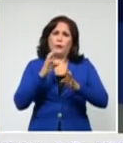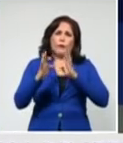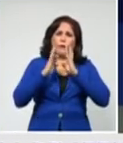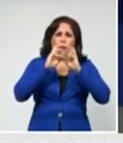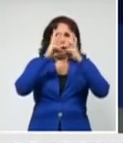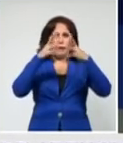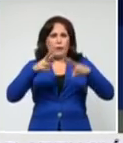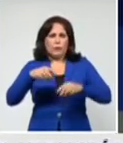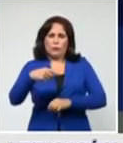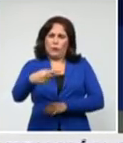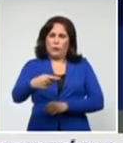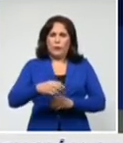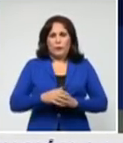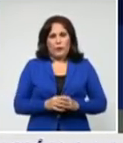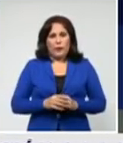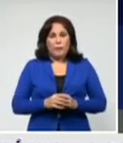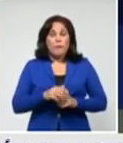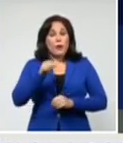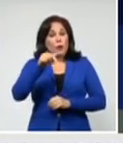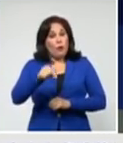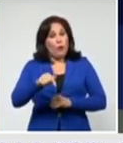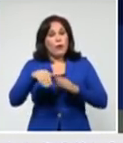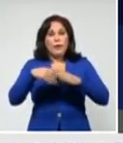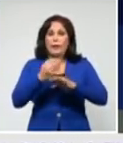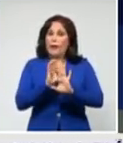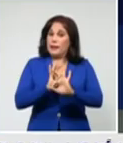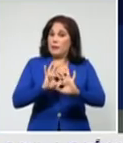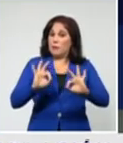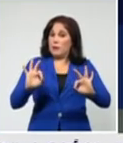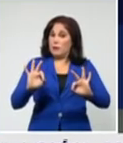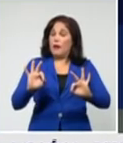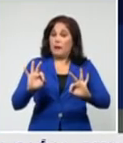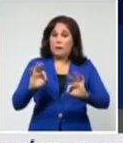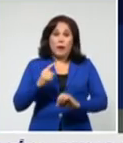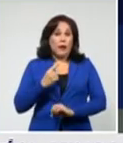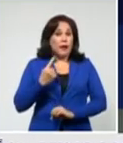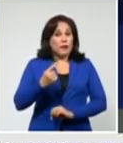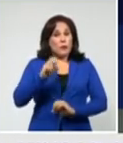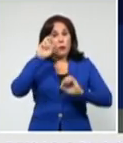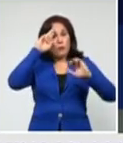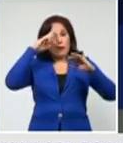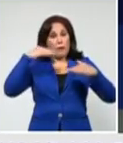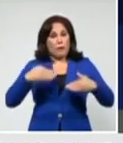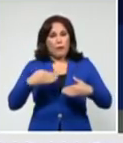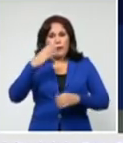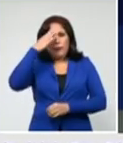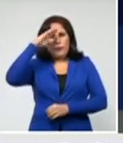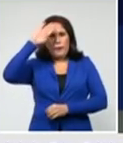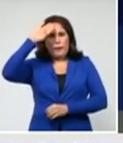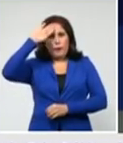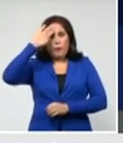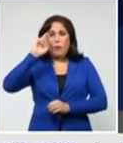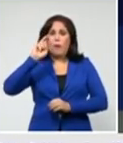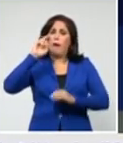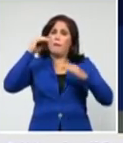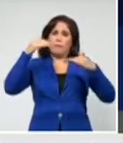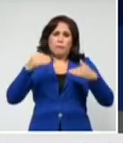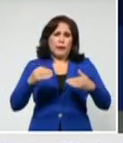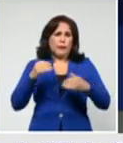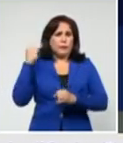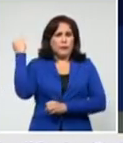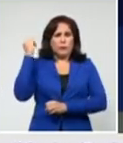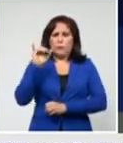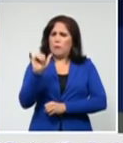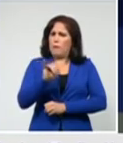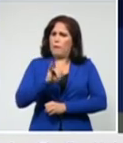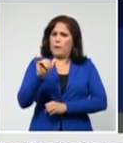diariamente. Bueno, hoy es un día muy especial para la salud pública cubana, para la salud pública internacional. Se